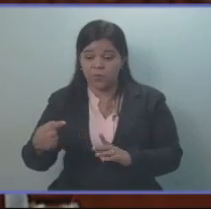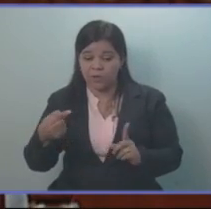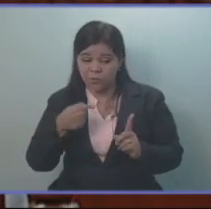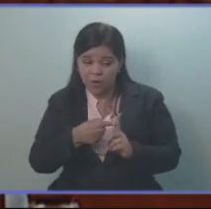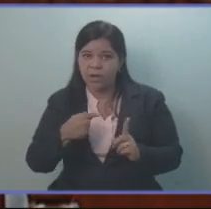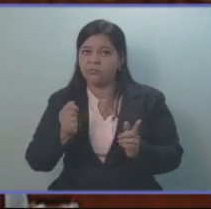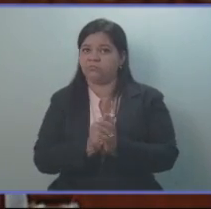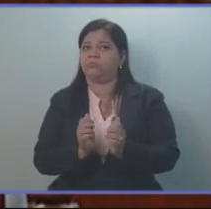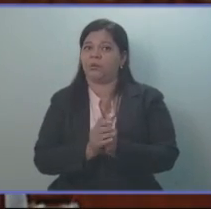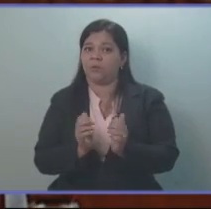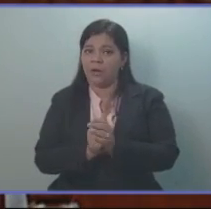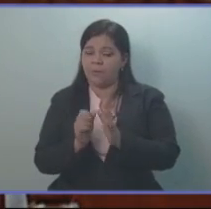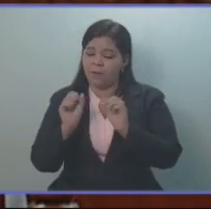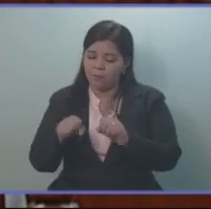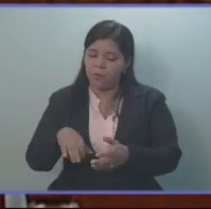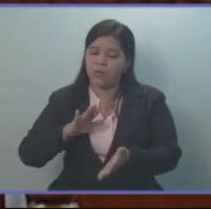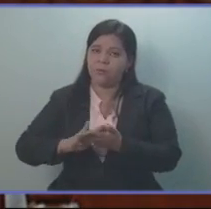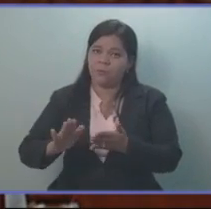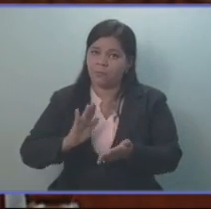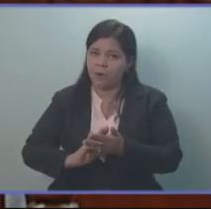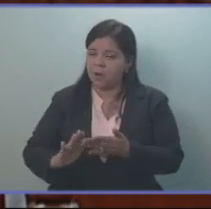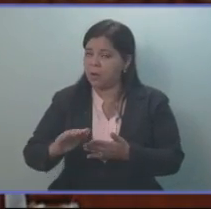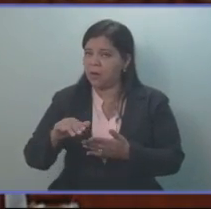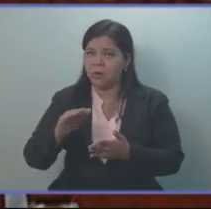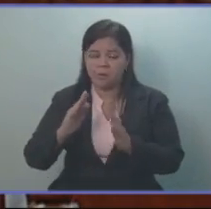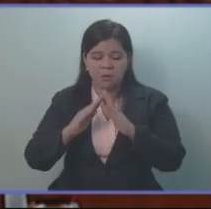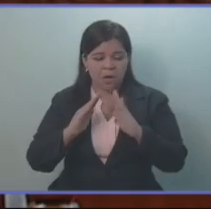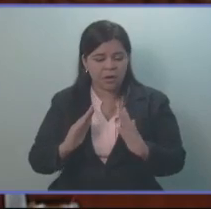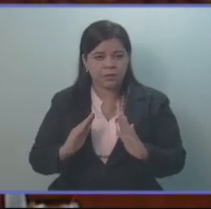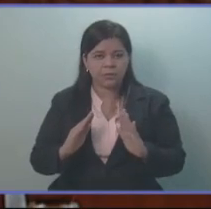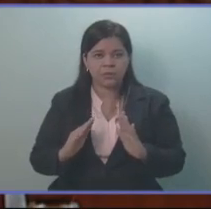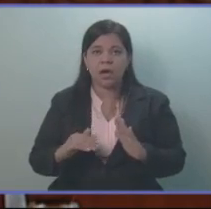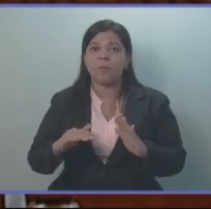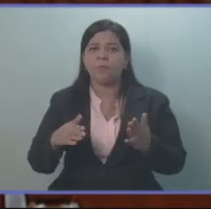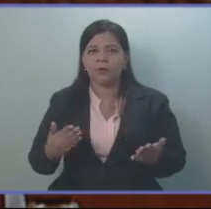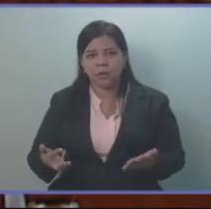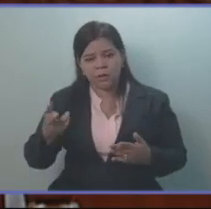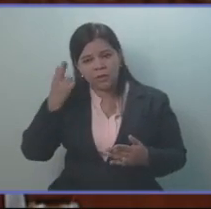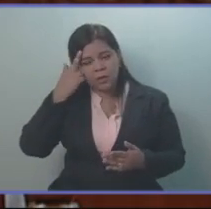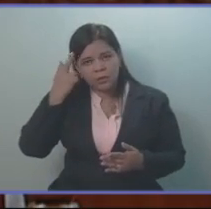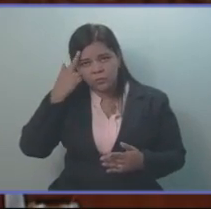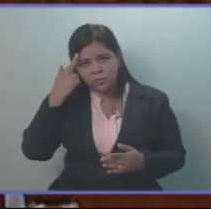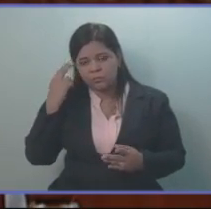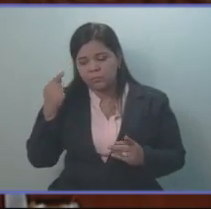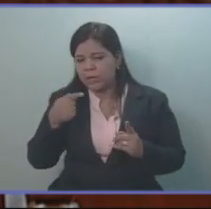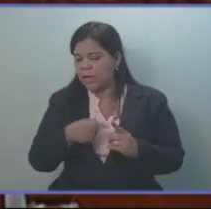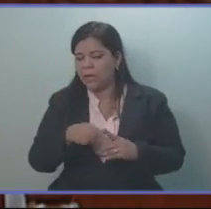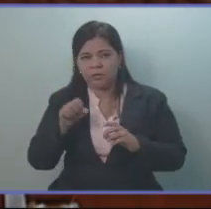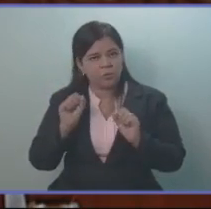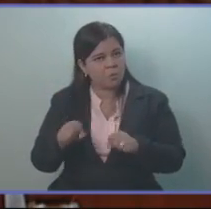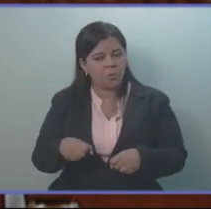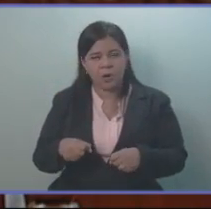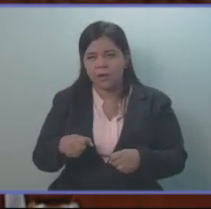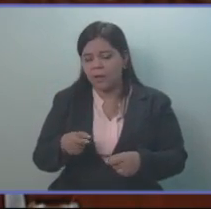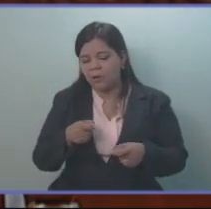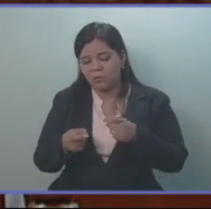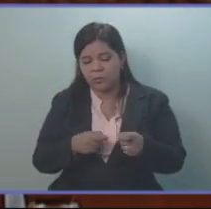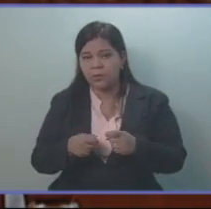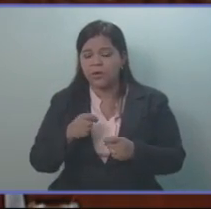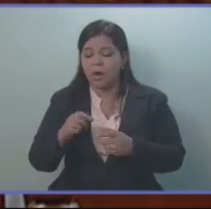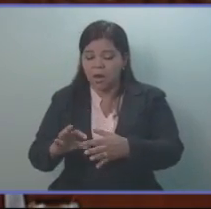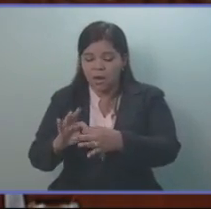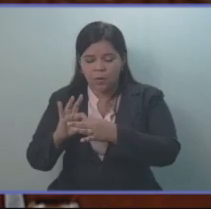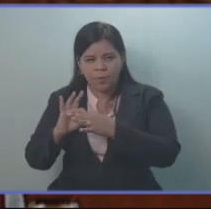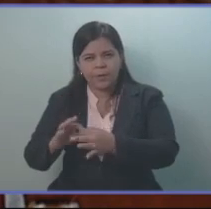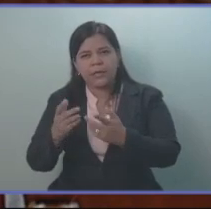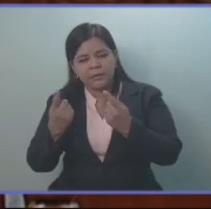dificultades para el pago de la correspondiente cuota de amortización, debido a causas que no le sean imputables, la CDAM